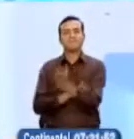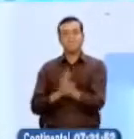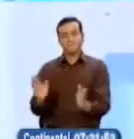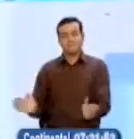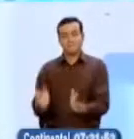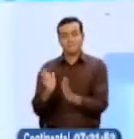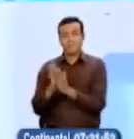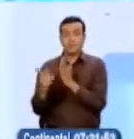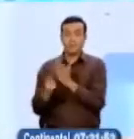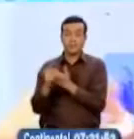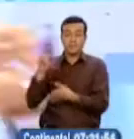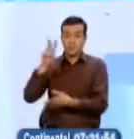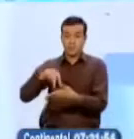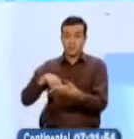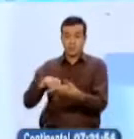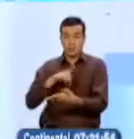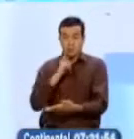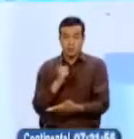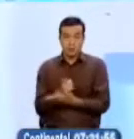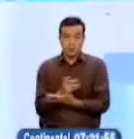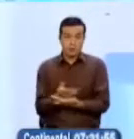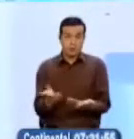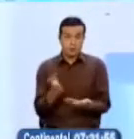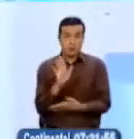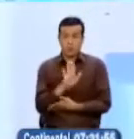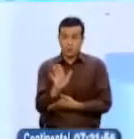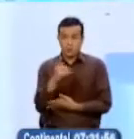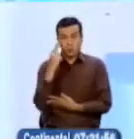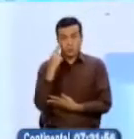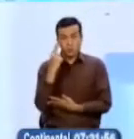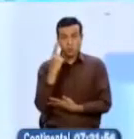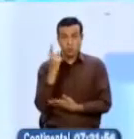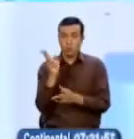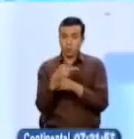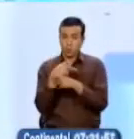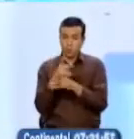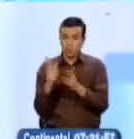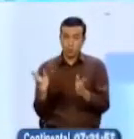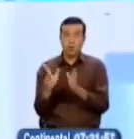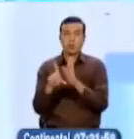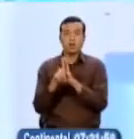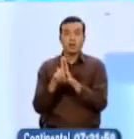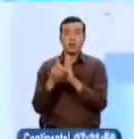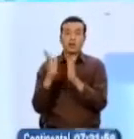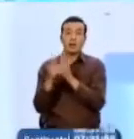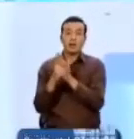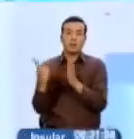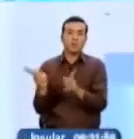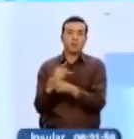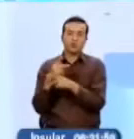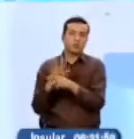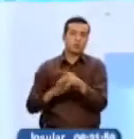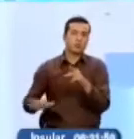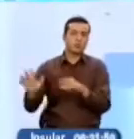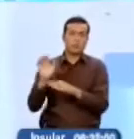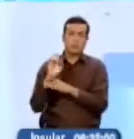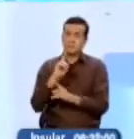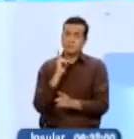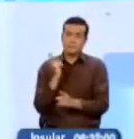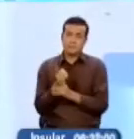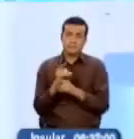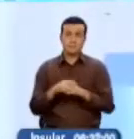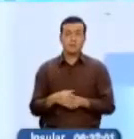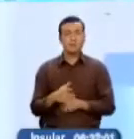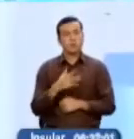del libro y la lectura para poder tener incentivos a la producción de libros a nivel nacional yo yo